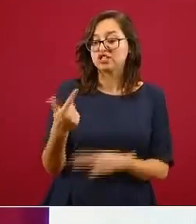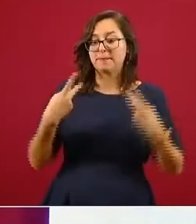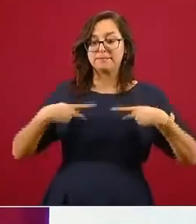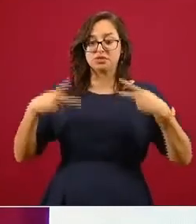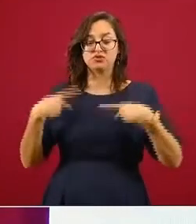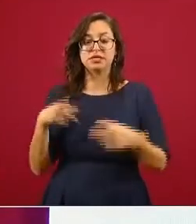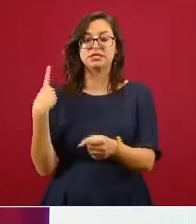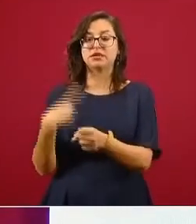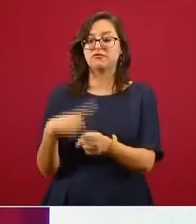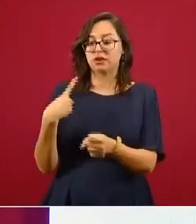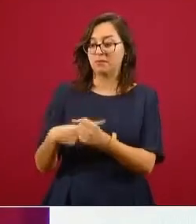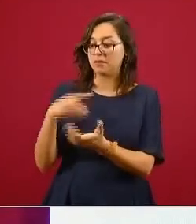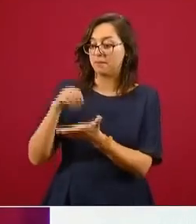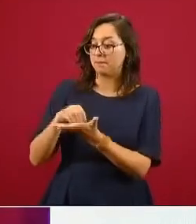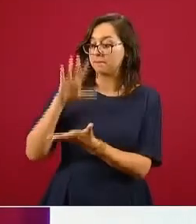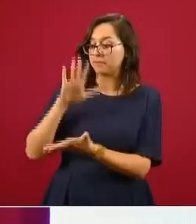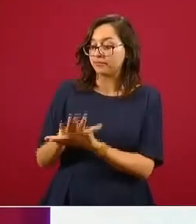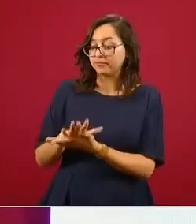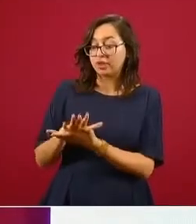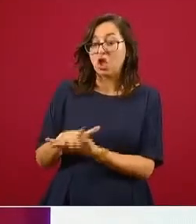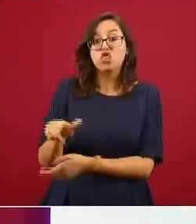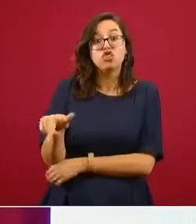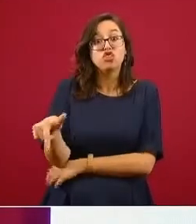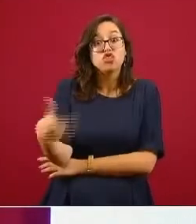casos registrados, confirmados. 12.